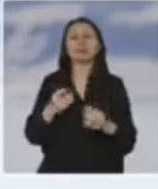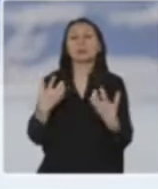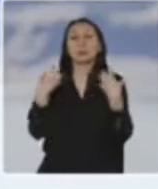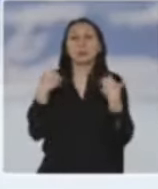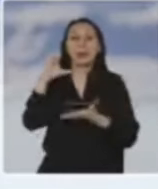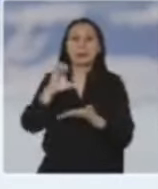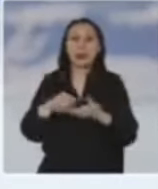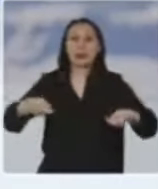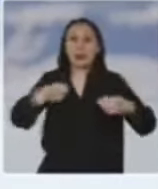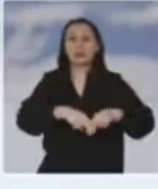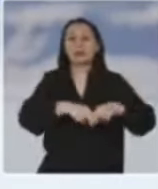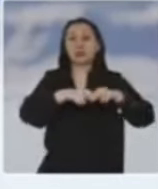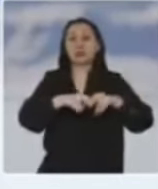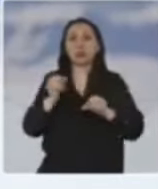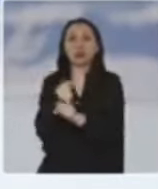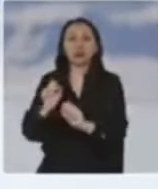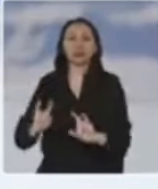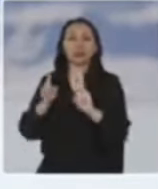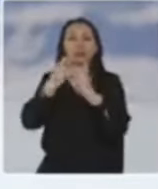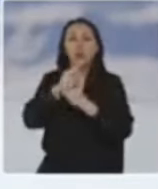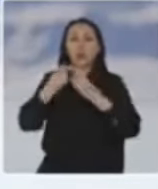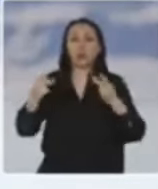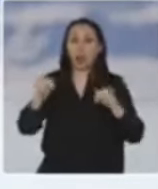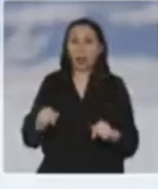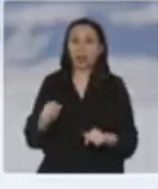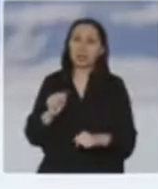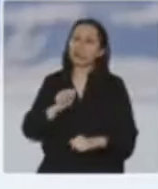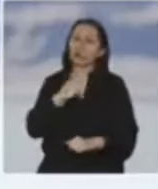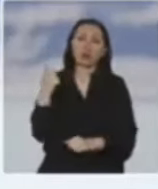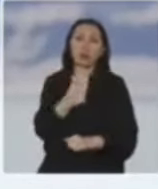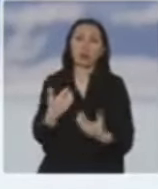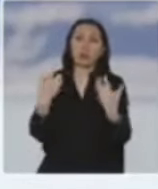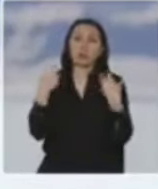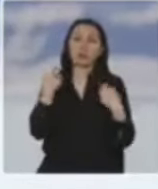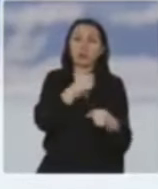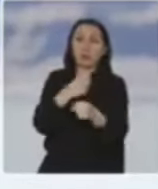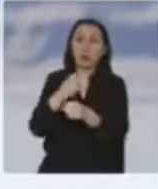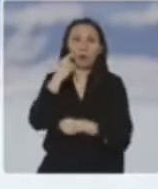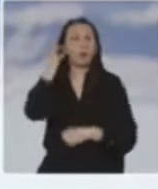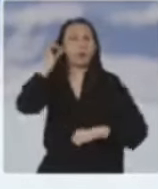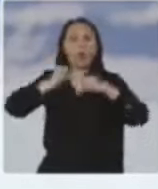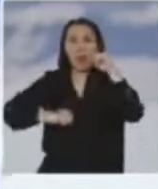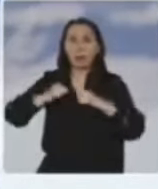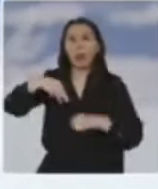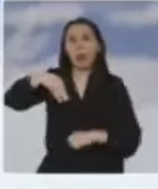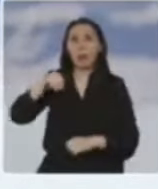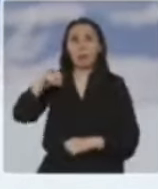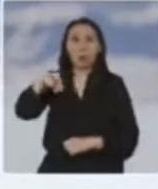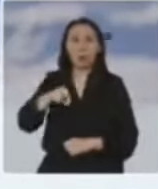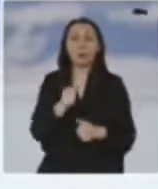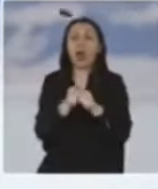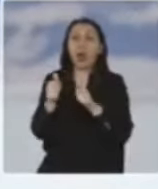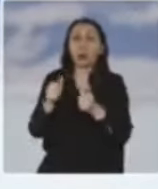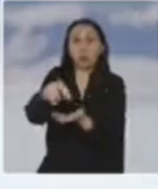Estado la inversión y las obras públicas y quiero que sepan que aquí estamos todos los actores involucrados trabajadores y trabajadoras la empresa el mop las